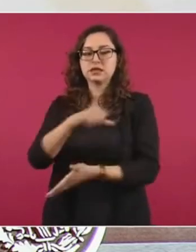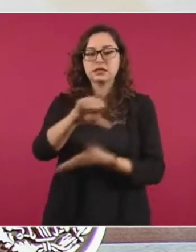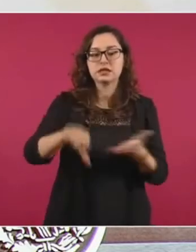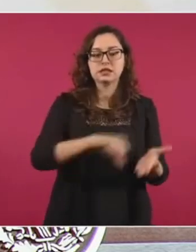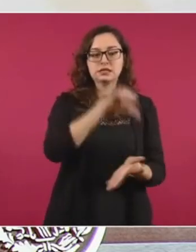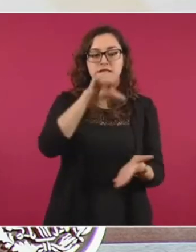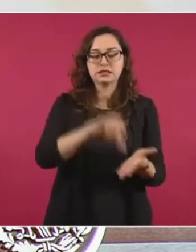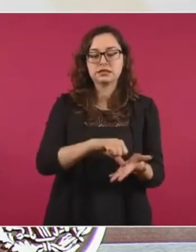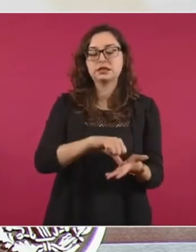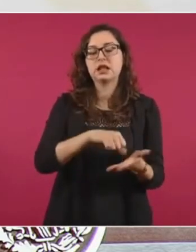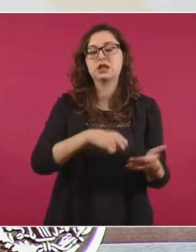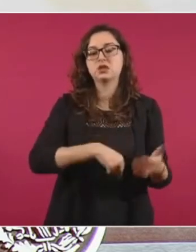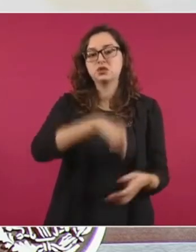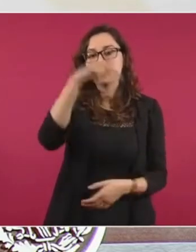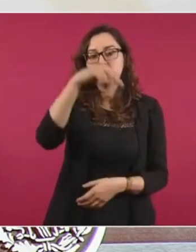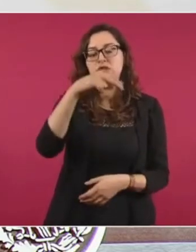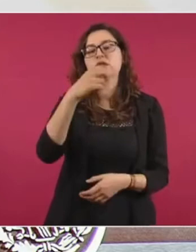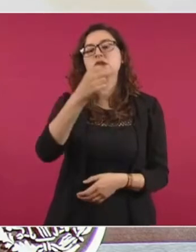Sur y La Tapo.